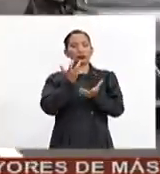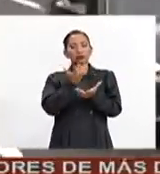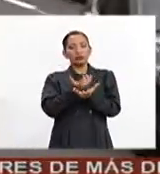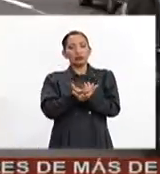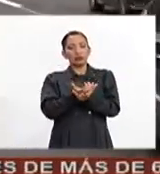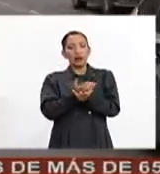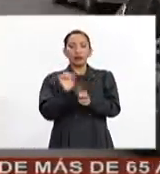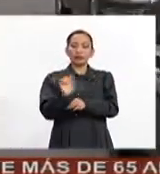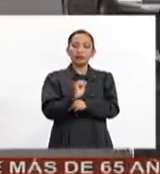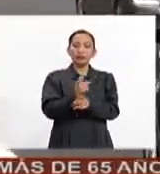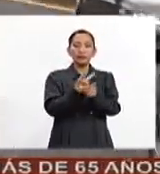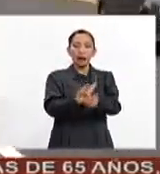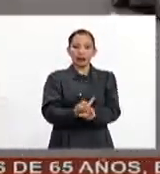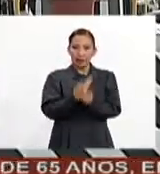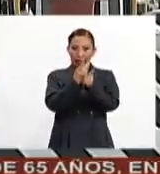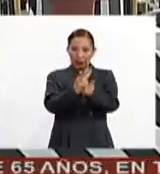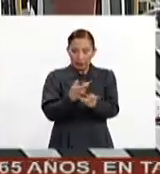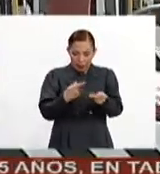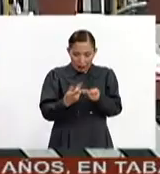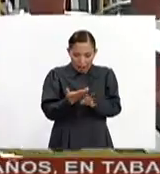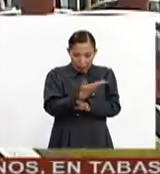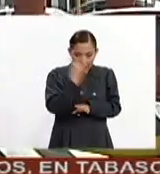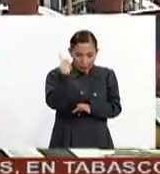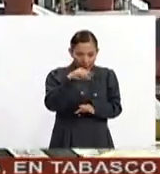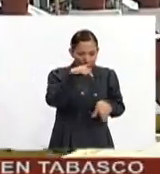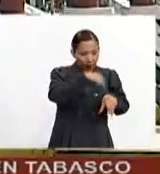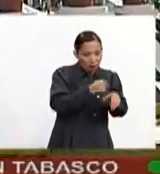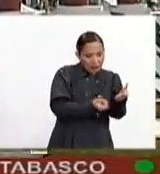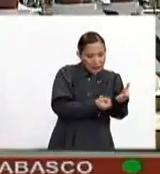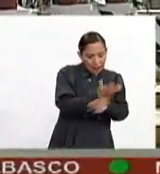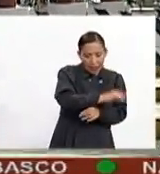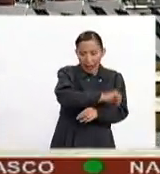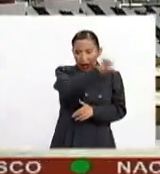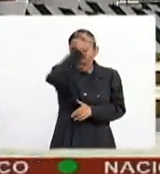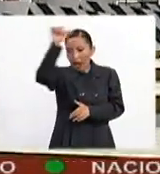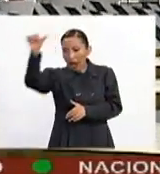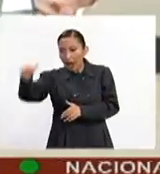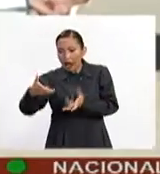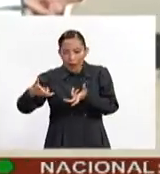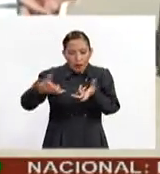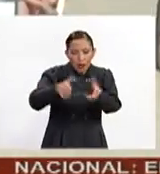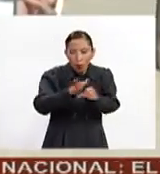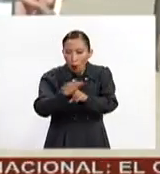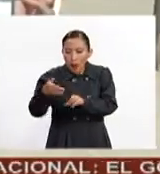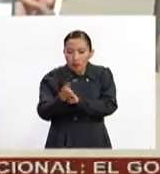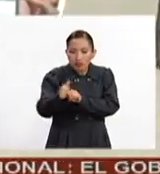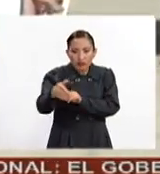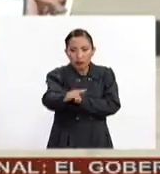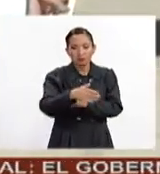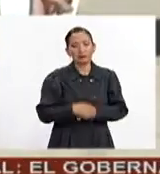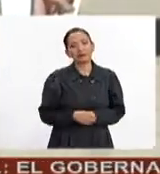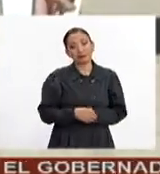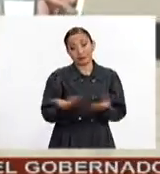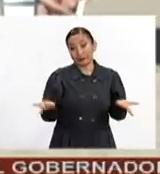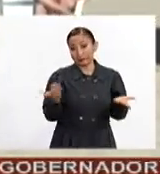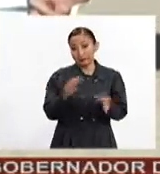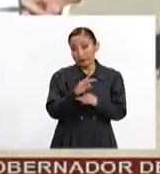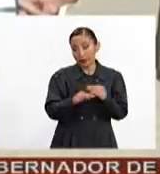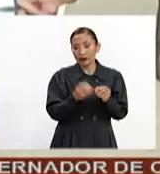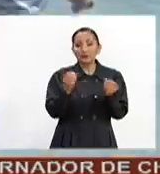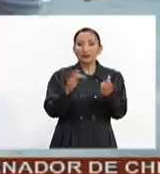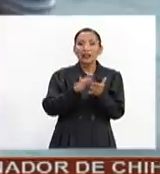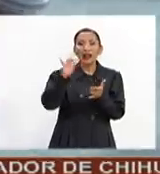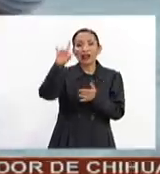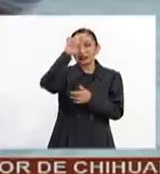con paciencia, planear el viaje, la hora de salida y tener clara la ruta a seguir también. Claro, pues muchas gracias